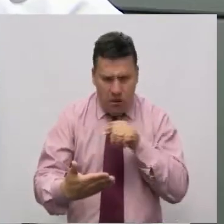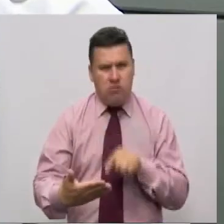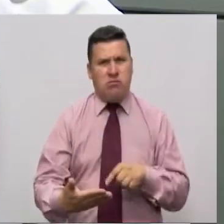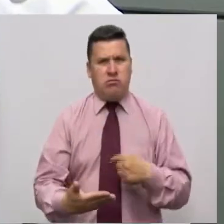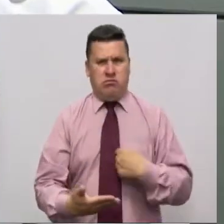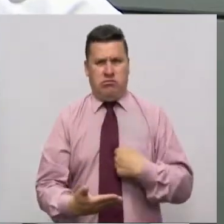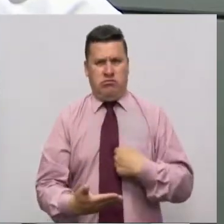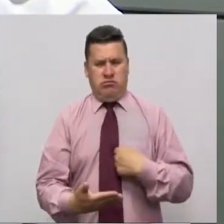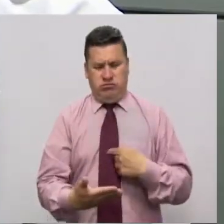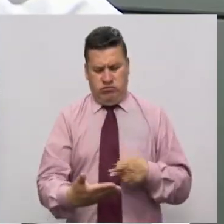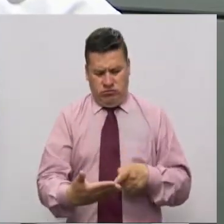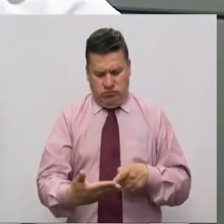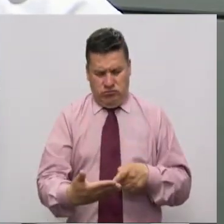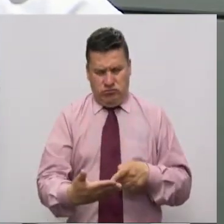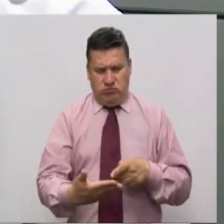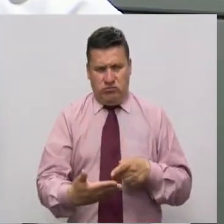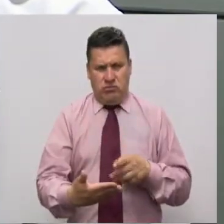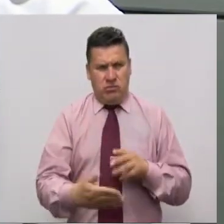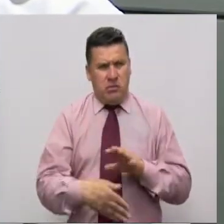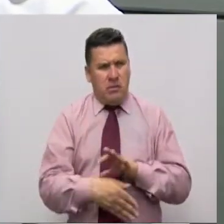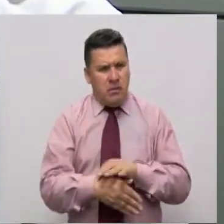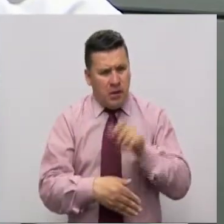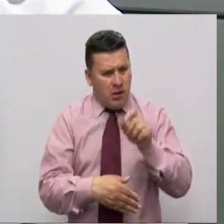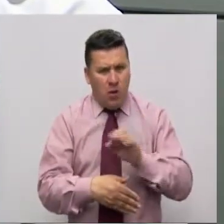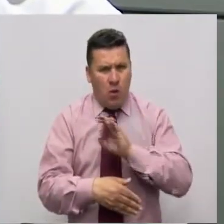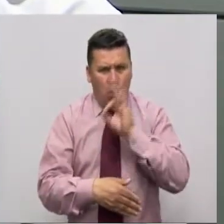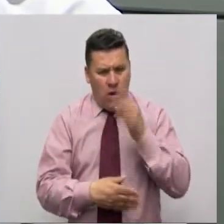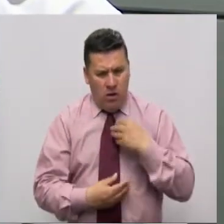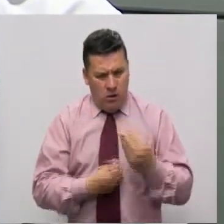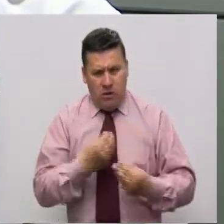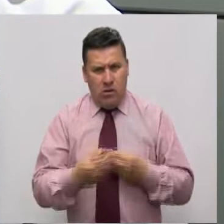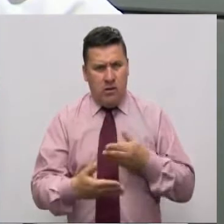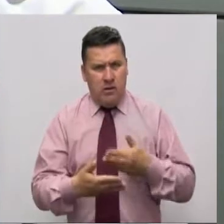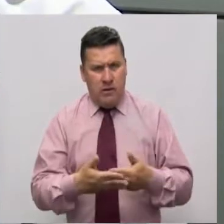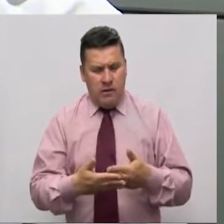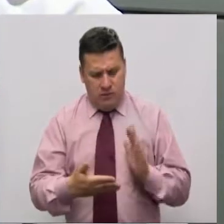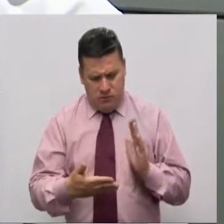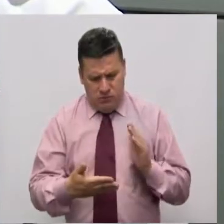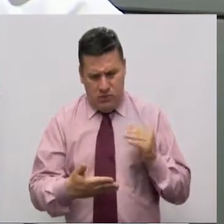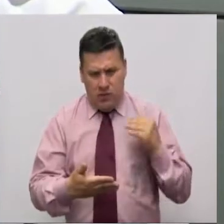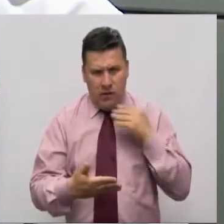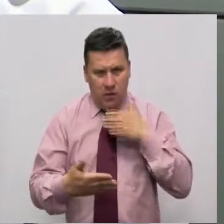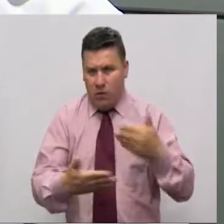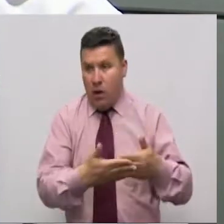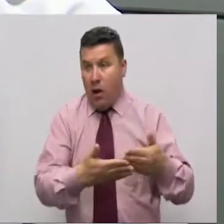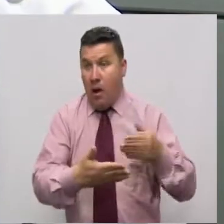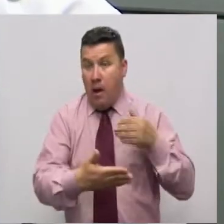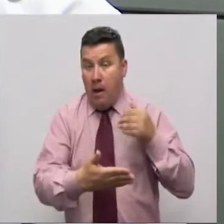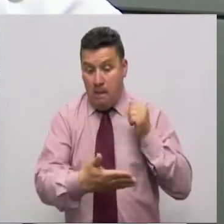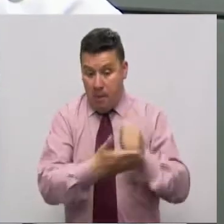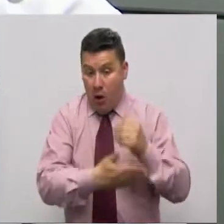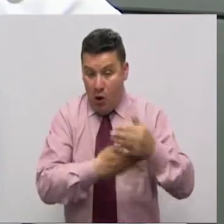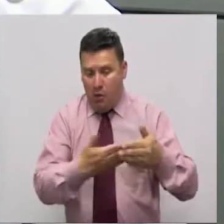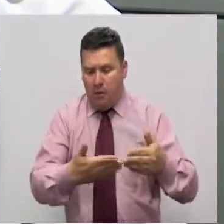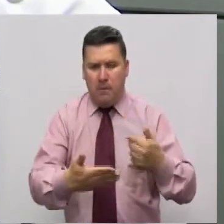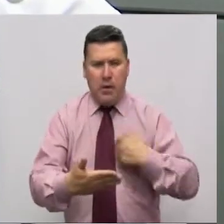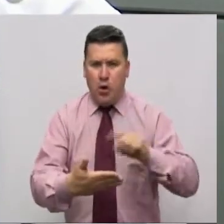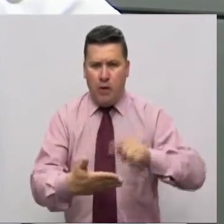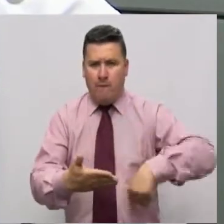percato de que son historias que no habían sido hechas, habían sido elaboradas en forma sistematizada, y